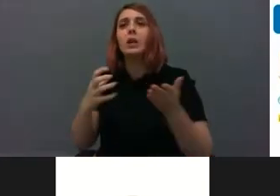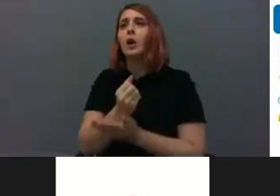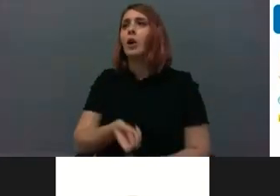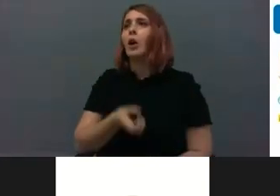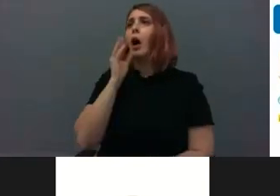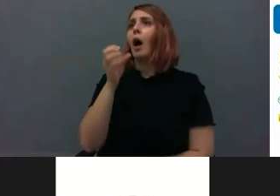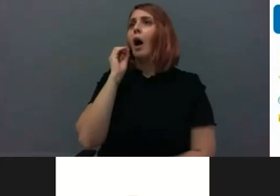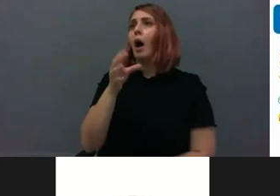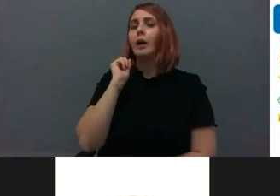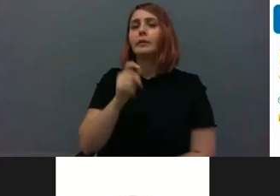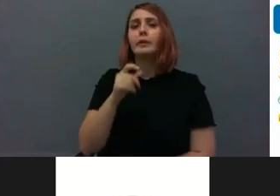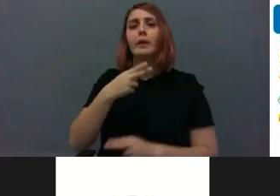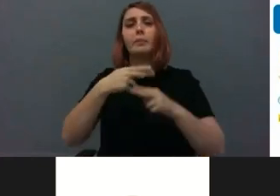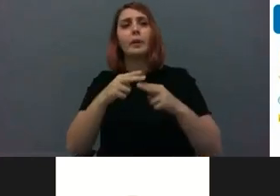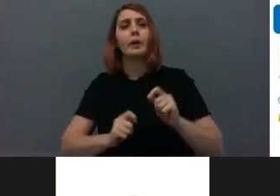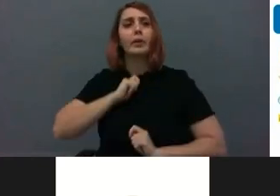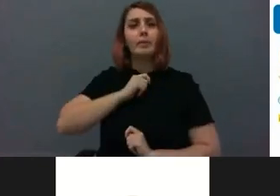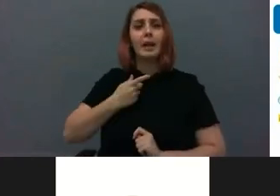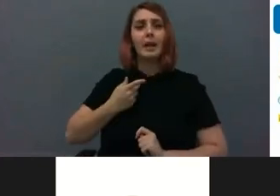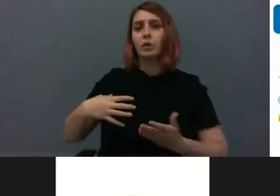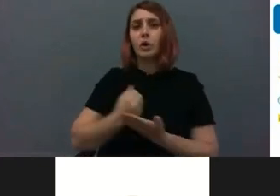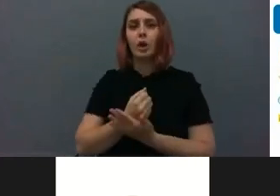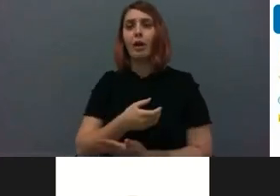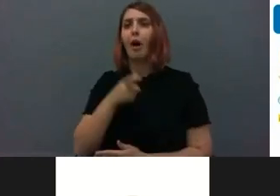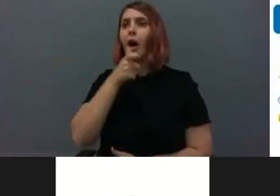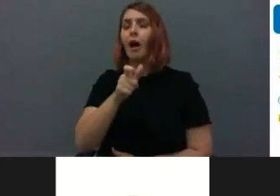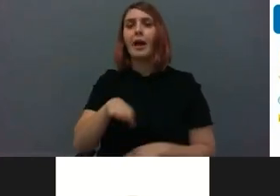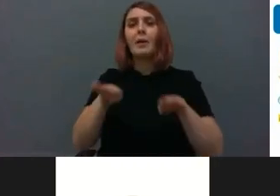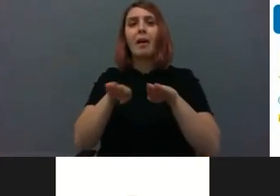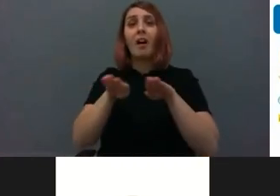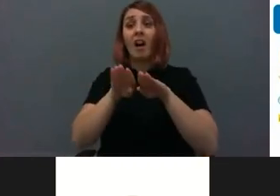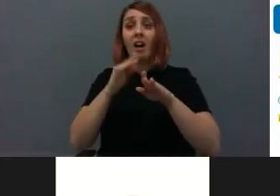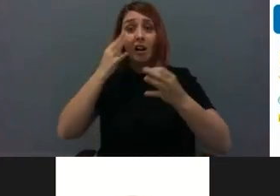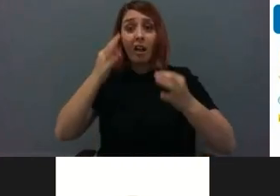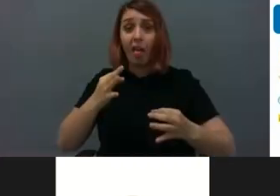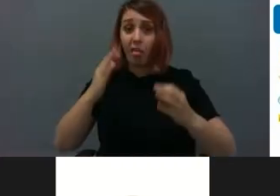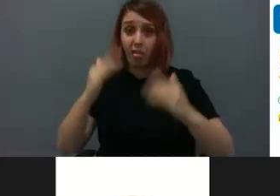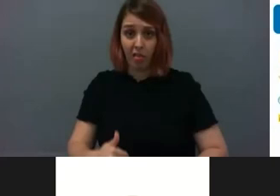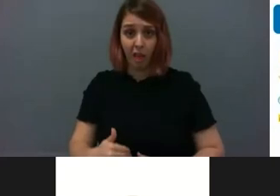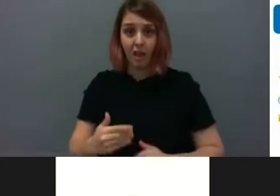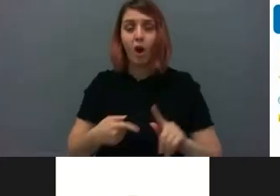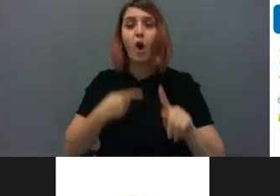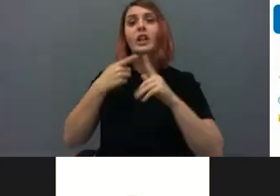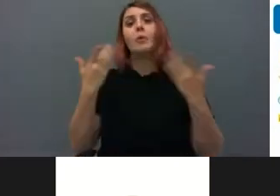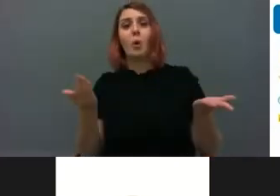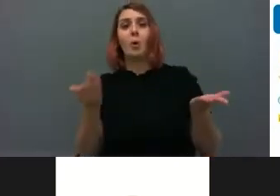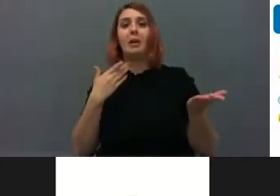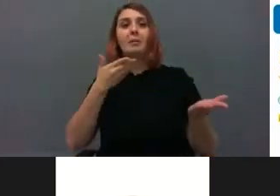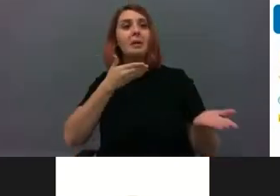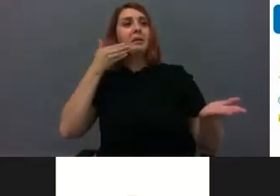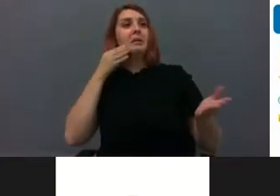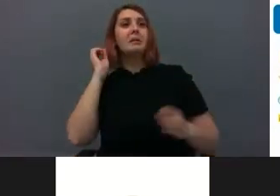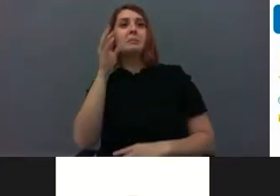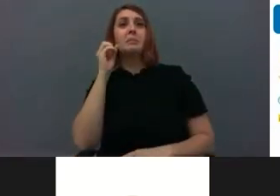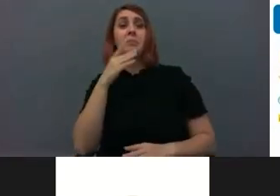estamentos sociales, políticos y civiles de nuestra sociedad, no se llevan a cabo casi nunca. Solo sirven para rellenar huecos y de líneas que